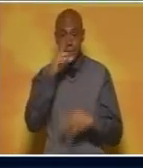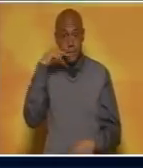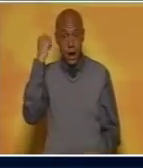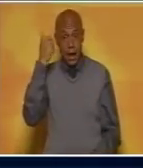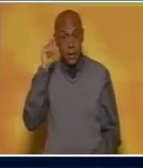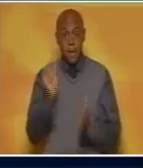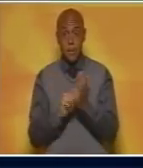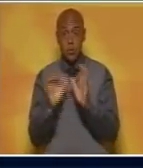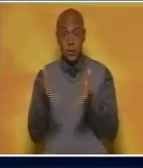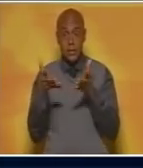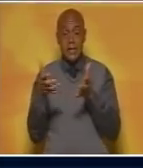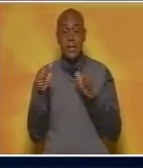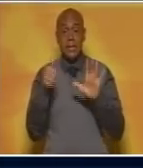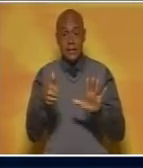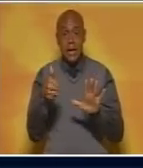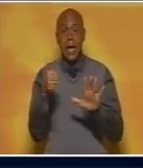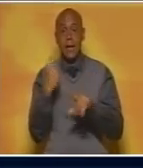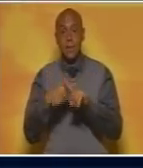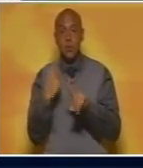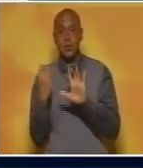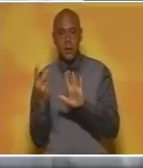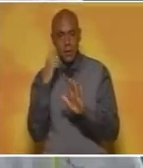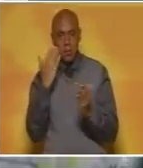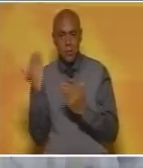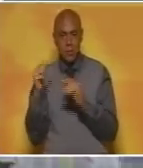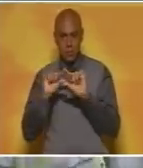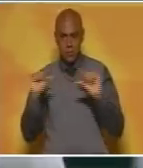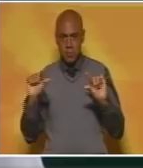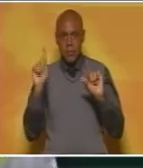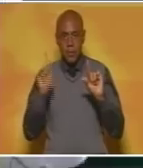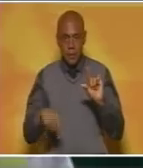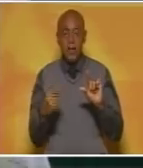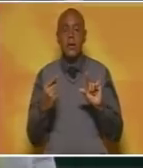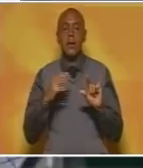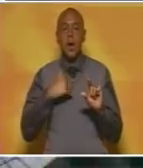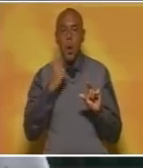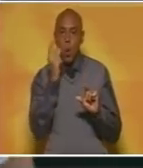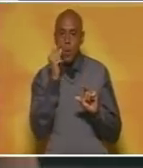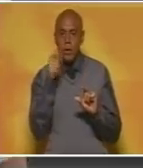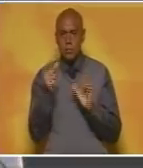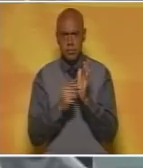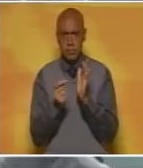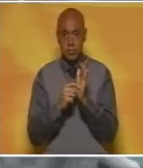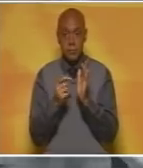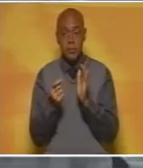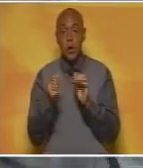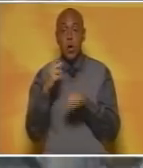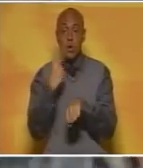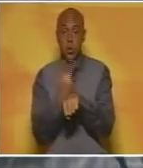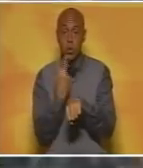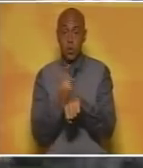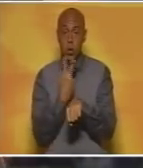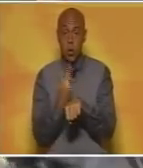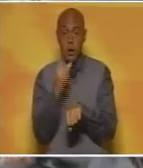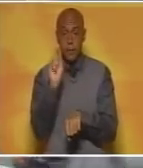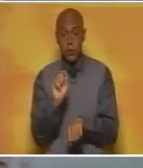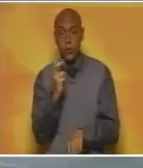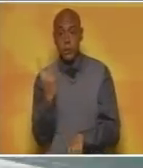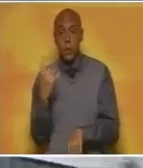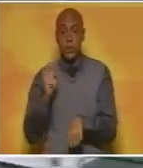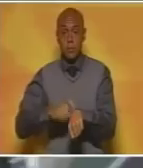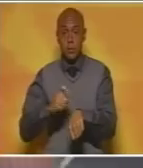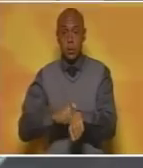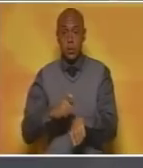grandiosa victoria de 6-7, 6-4 y 7-6 sobre el francés Jeremy Chardy en 2 horas y 24 minutos.